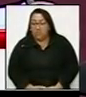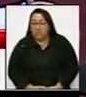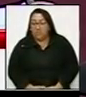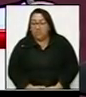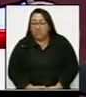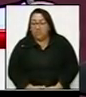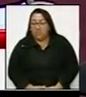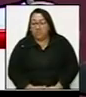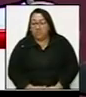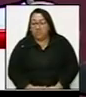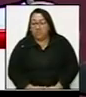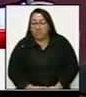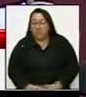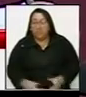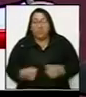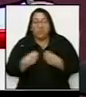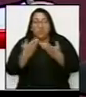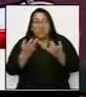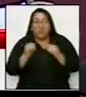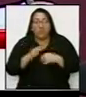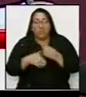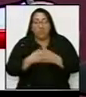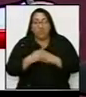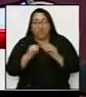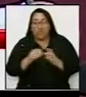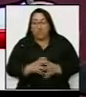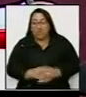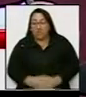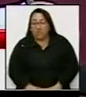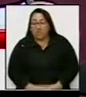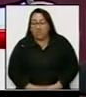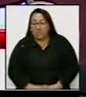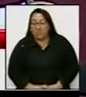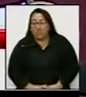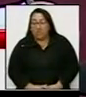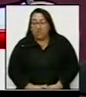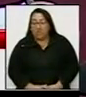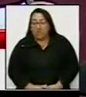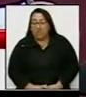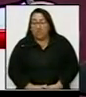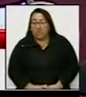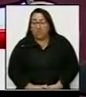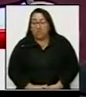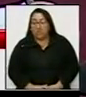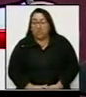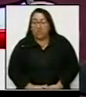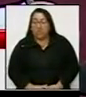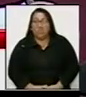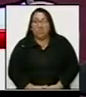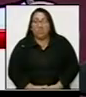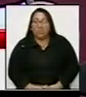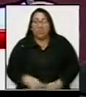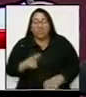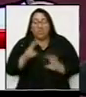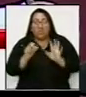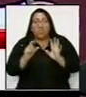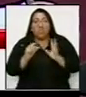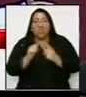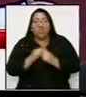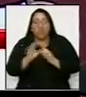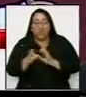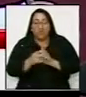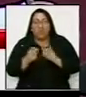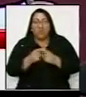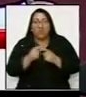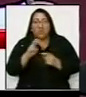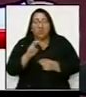Congresistas, entonces seguimos dando cuenta. Nos habíamos detenido en el artículo 27. Con la propuesta, acogiendo la propuesta